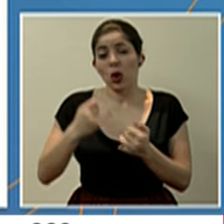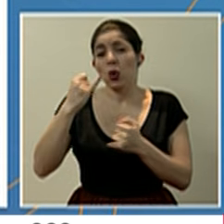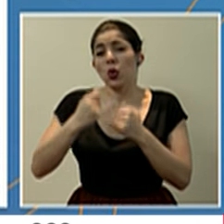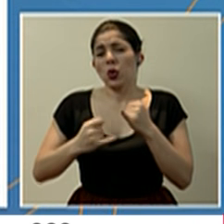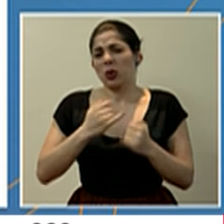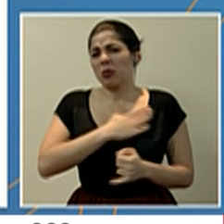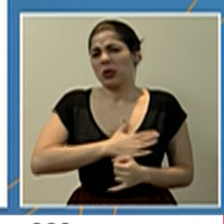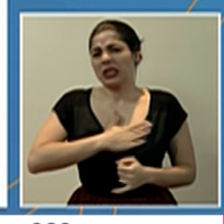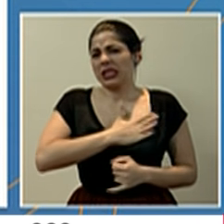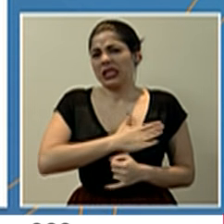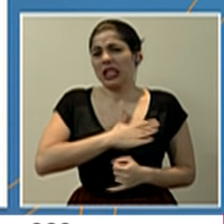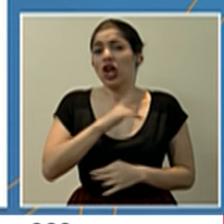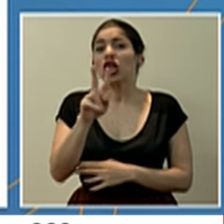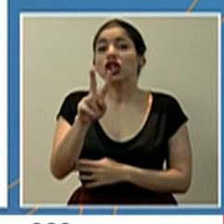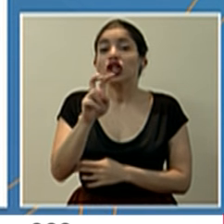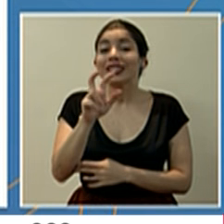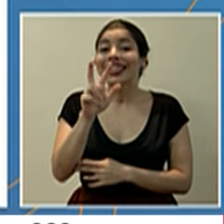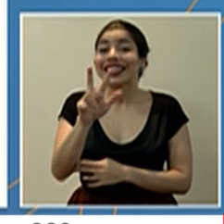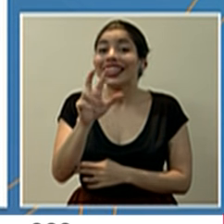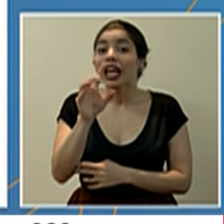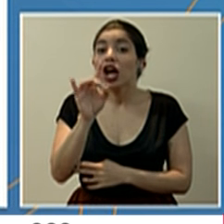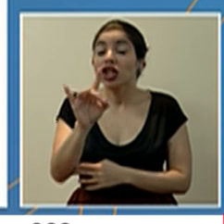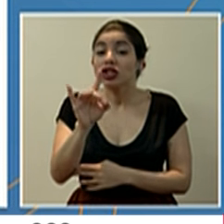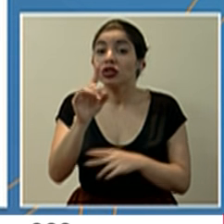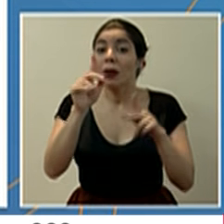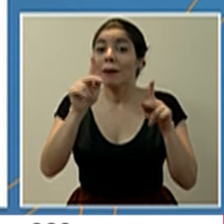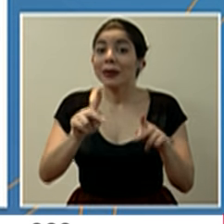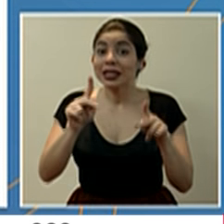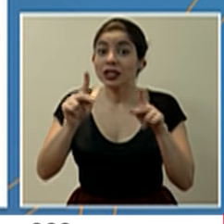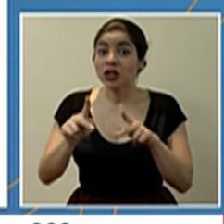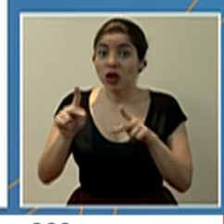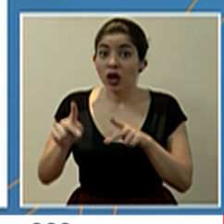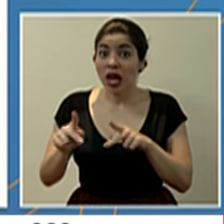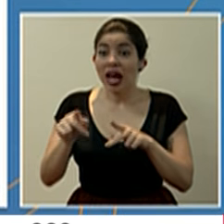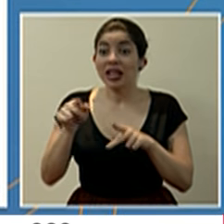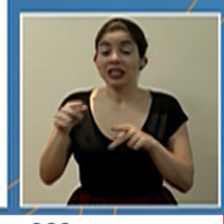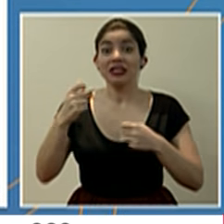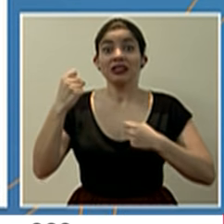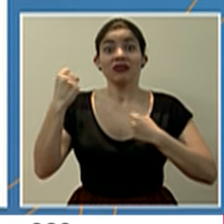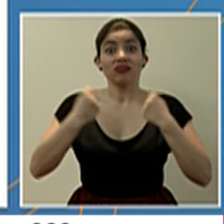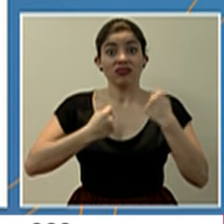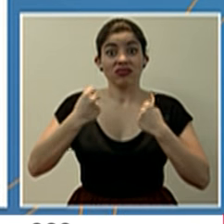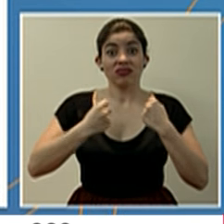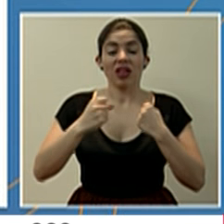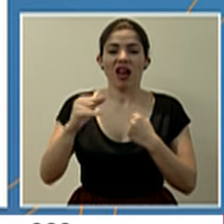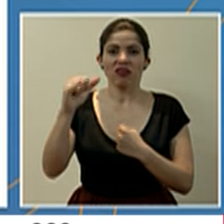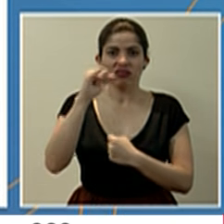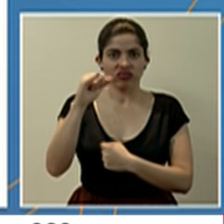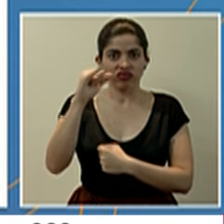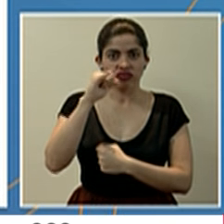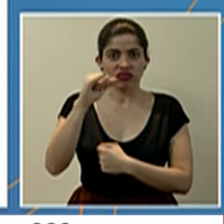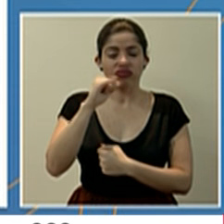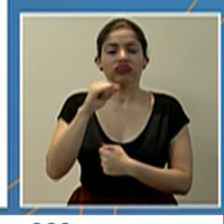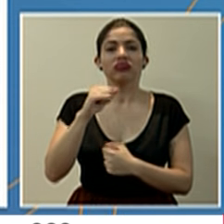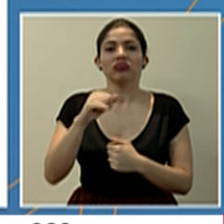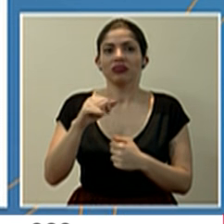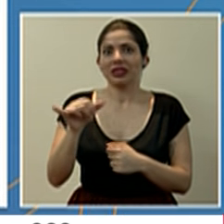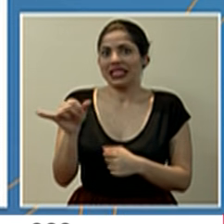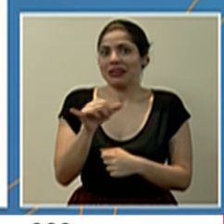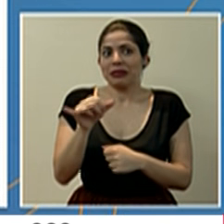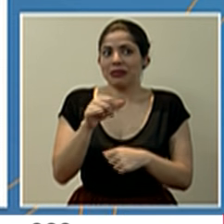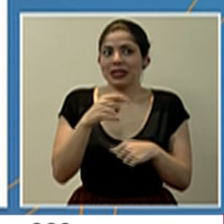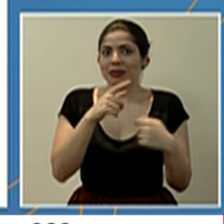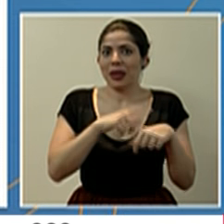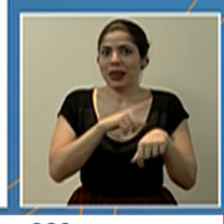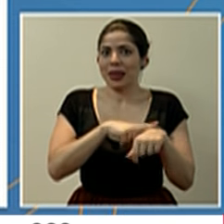es muy lamentable, 238 personas que andaban conduciendo bajo los efectos del alcohol en el mismo